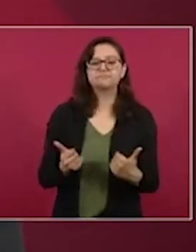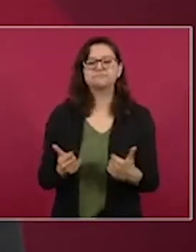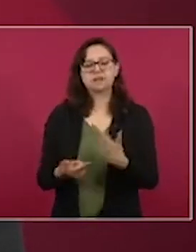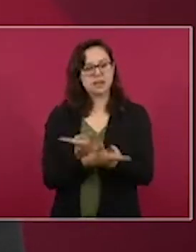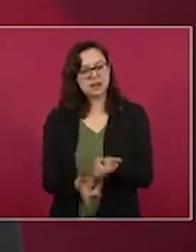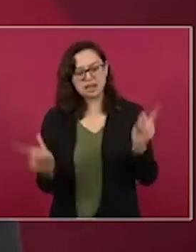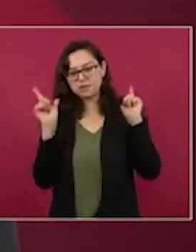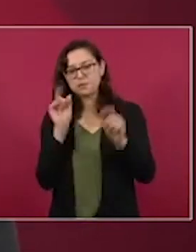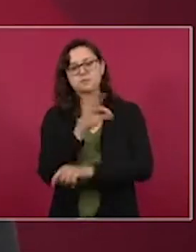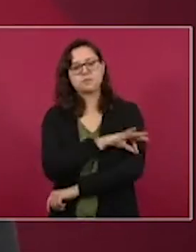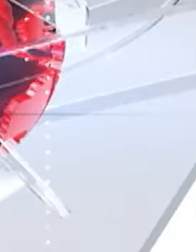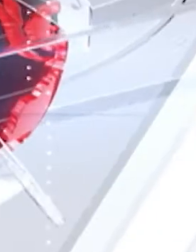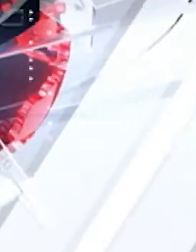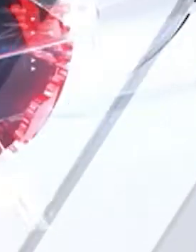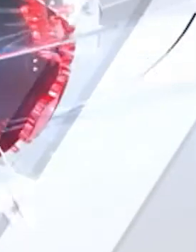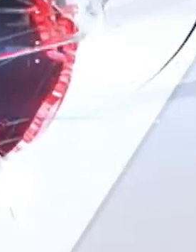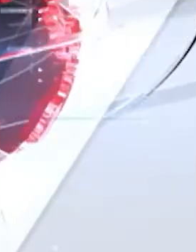de ser necesario